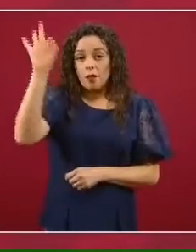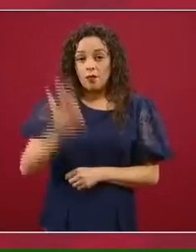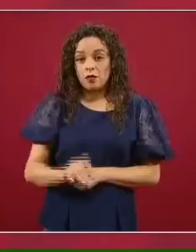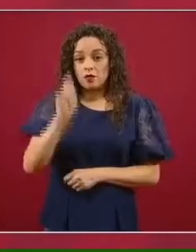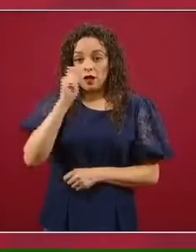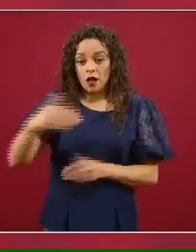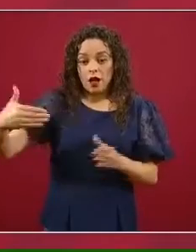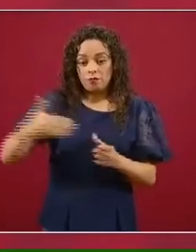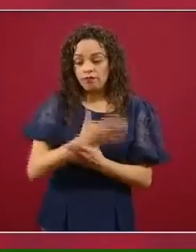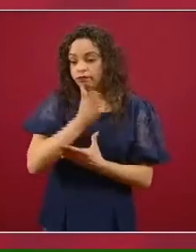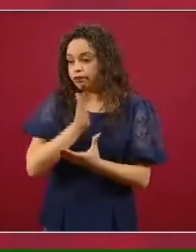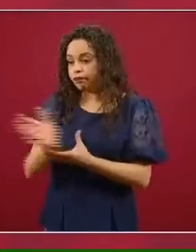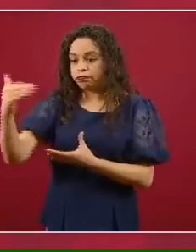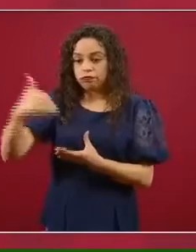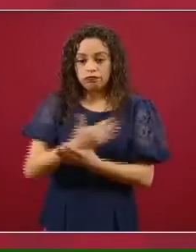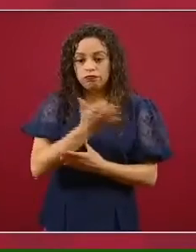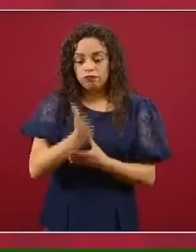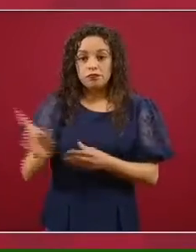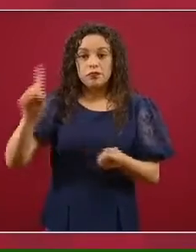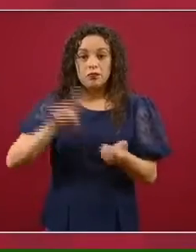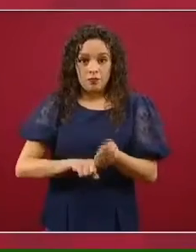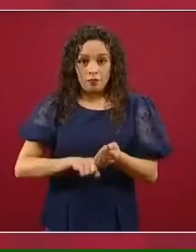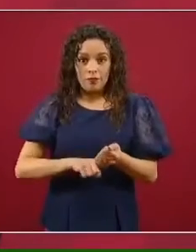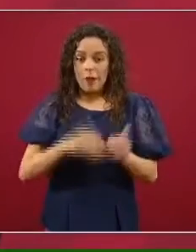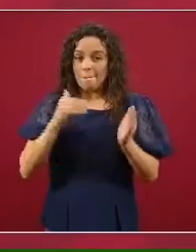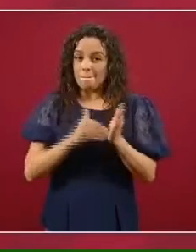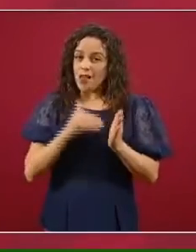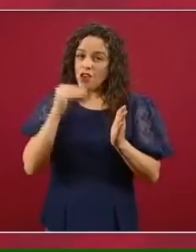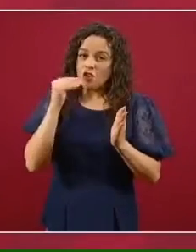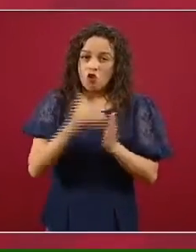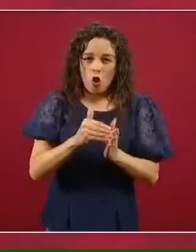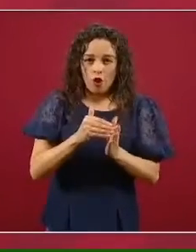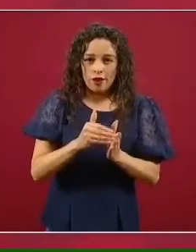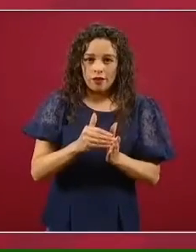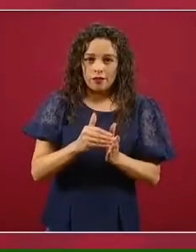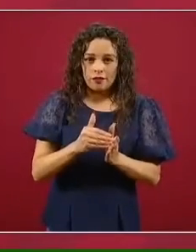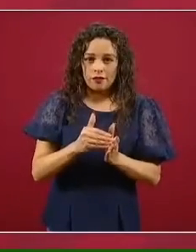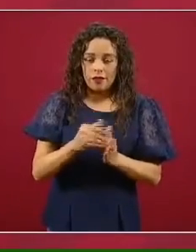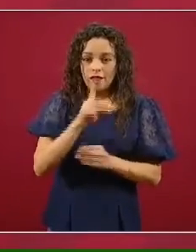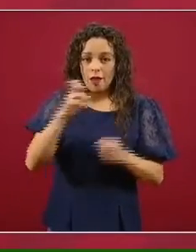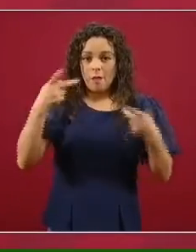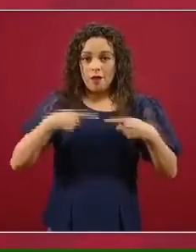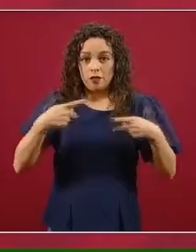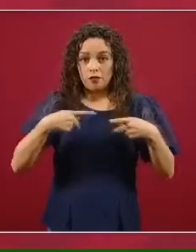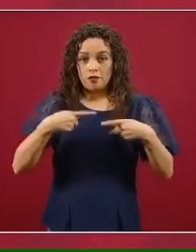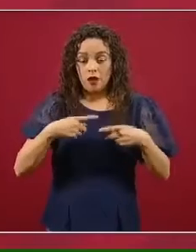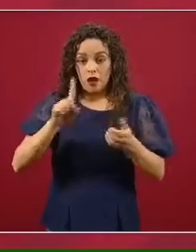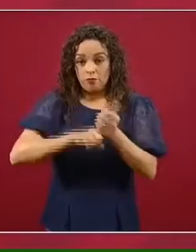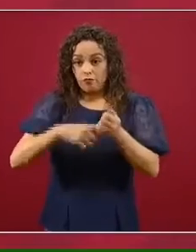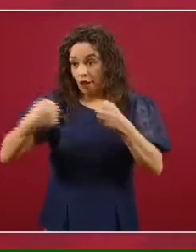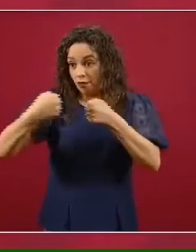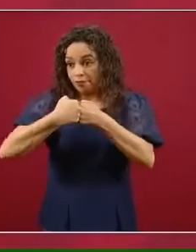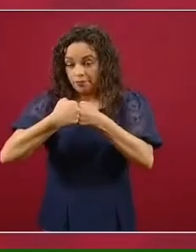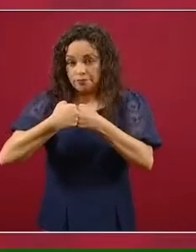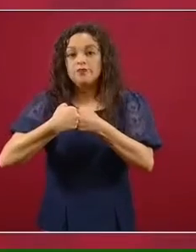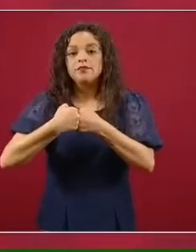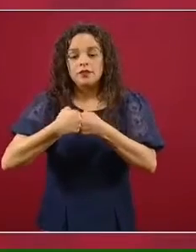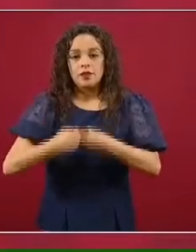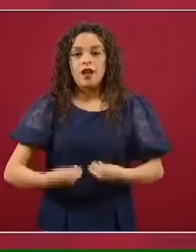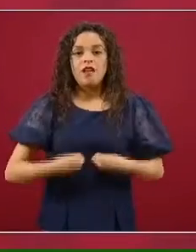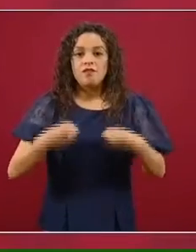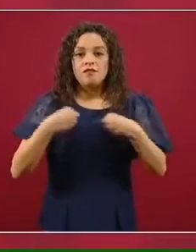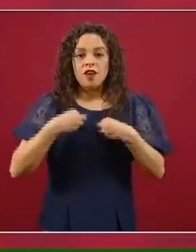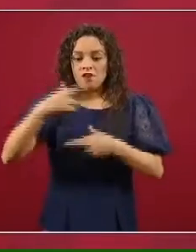por centenas de miles de personas, de hecho por millones si tomamos toda la frontera, son entre personas que viven en una región